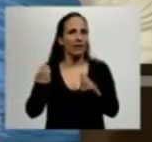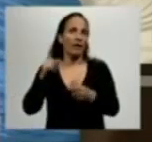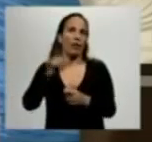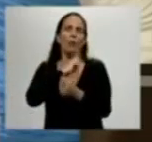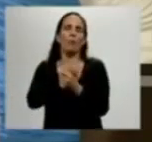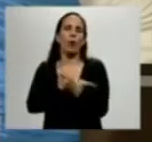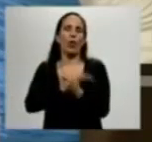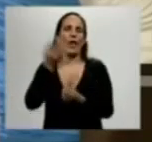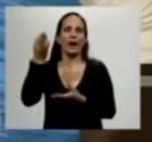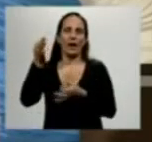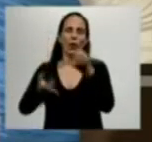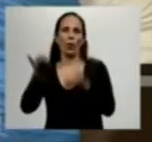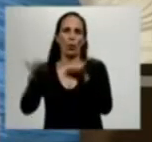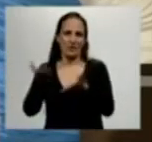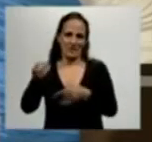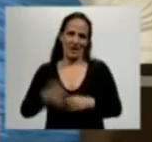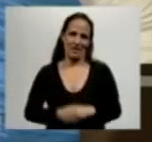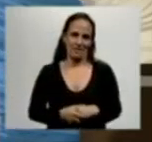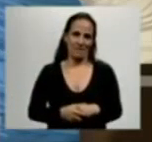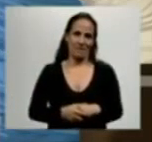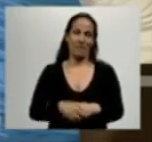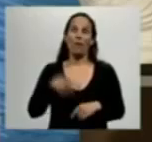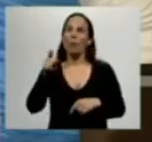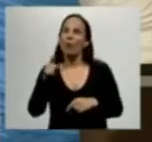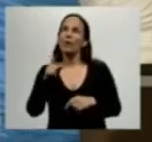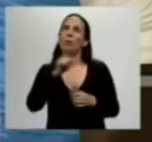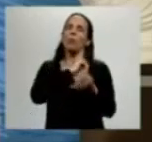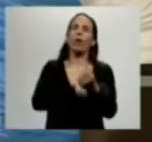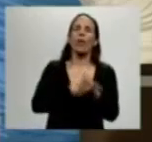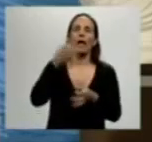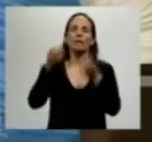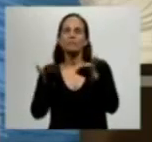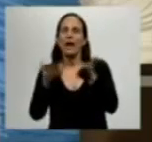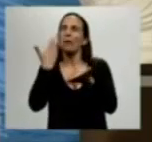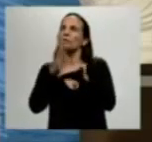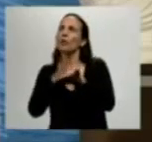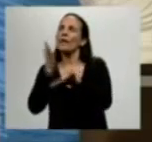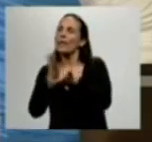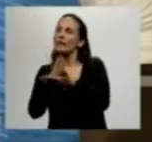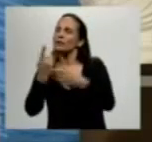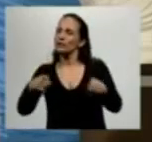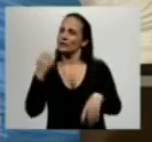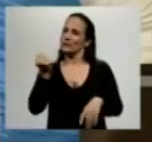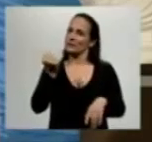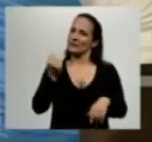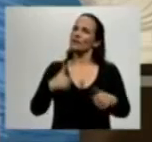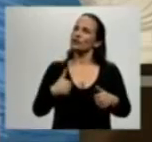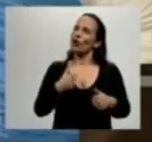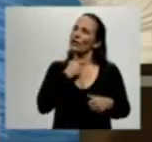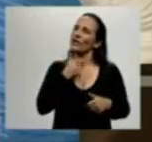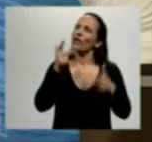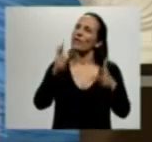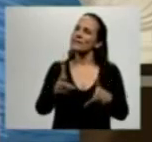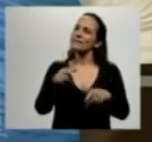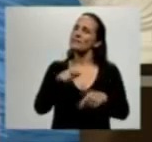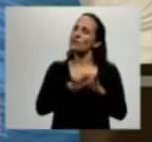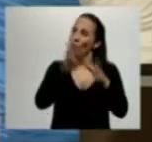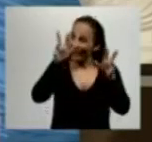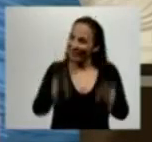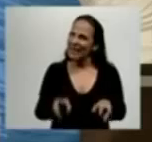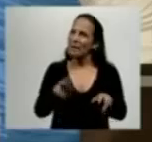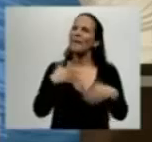Poder Judicial cuando establece las relaciones, los derechos. Y yo quiero también decir lo que hemos hecho en esta materia y